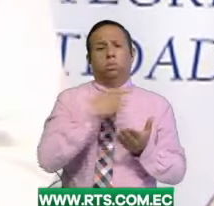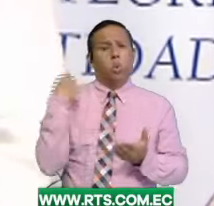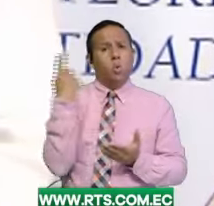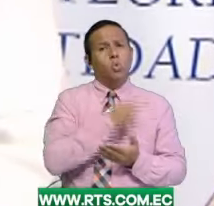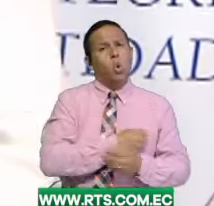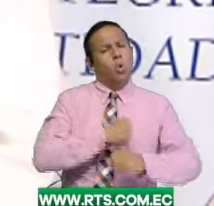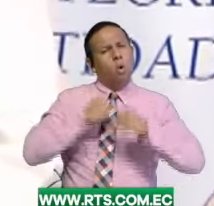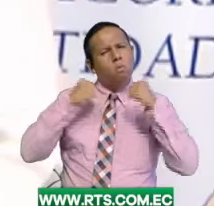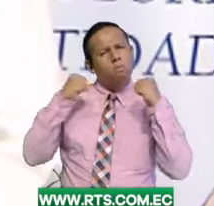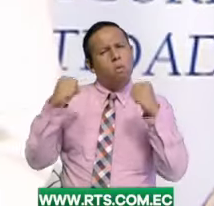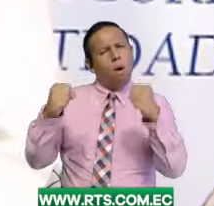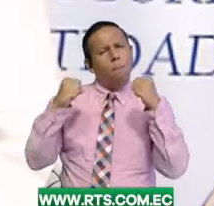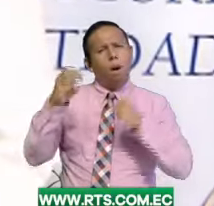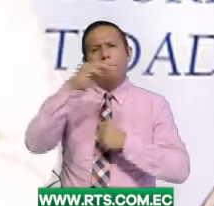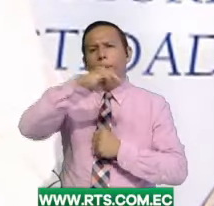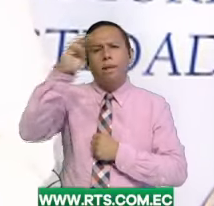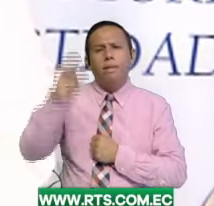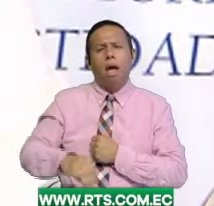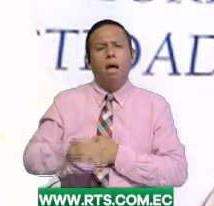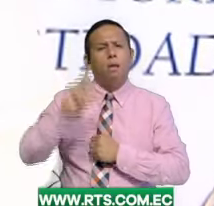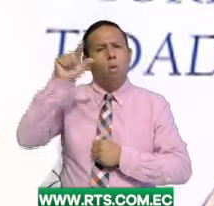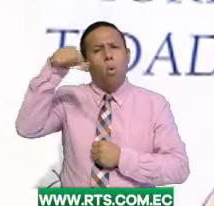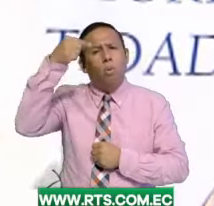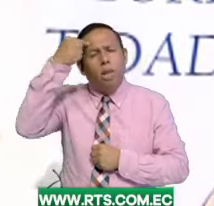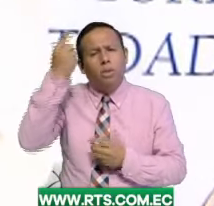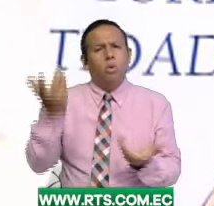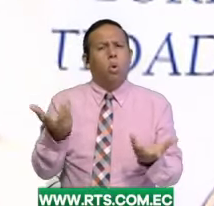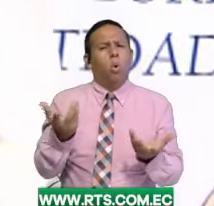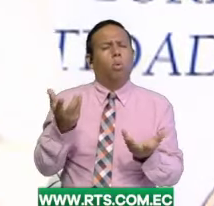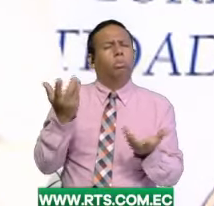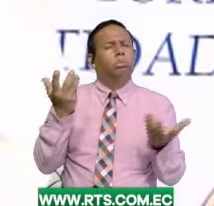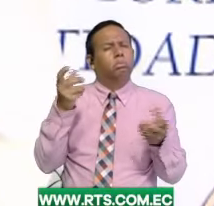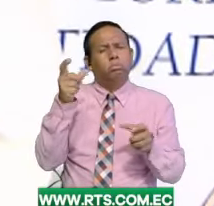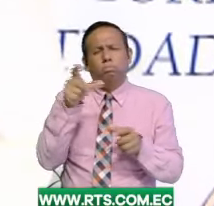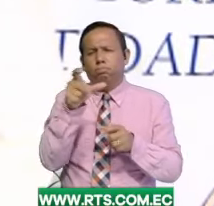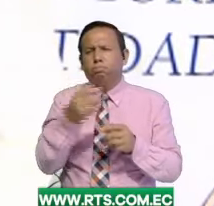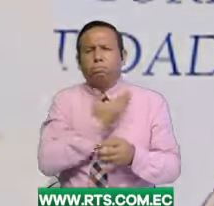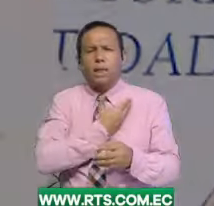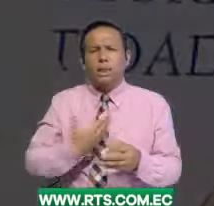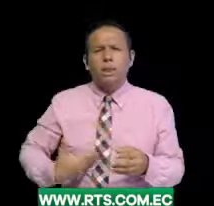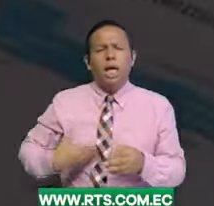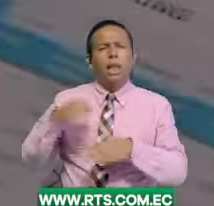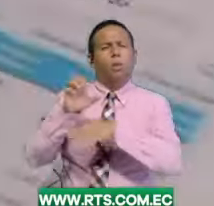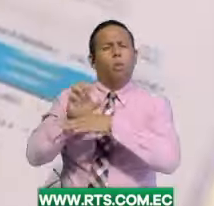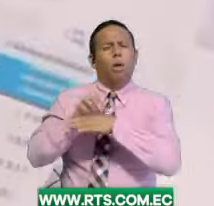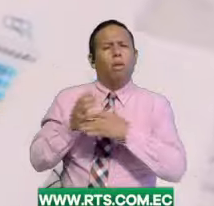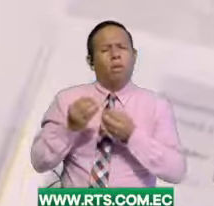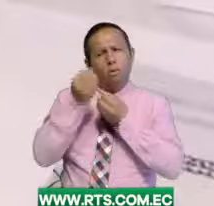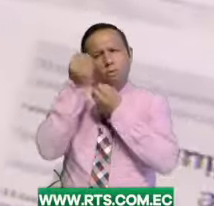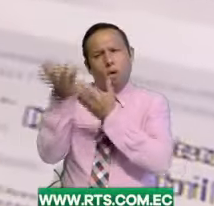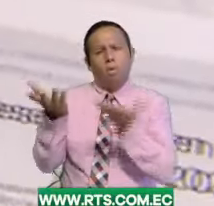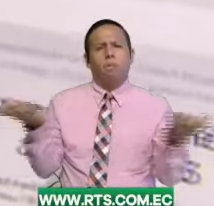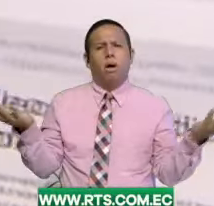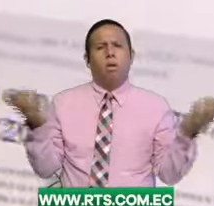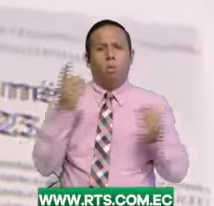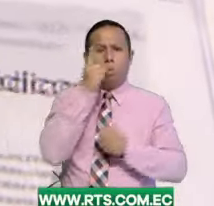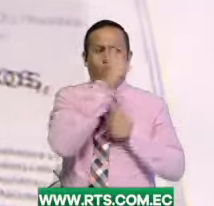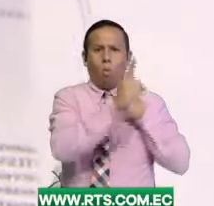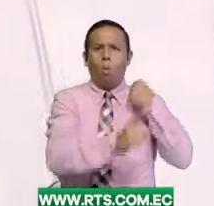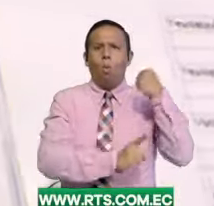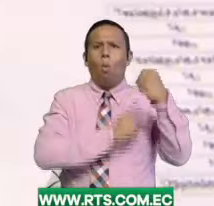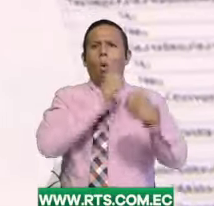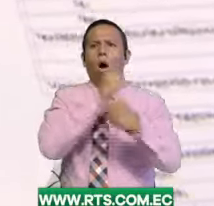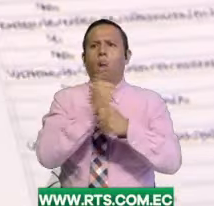ante el Ministerio de salud ante la gobernación ante la presidencia de la República en un año les han llegado más de